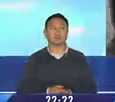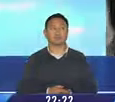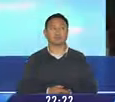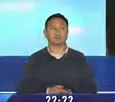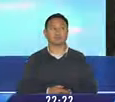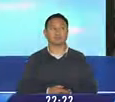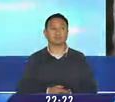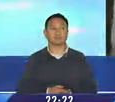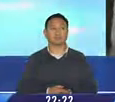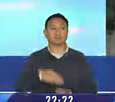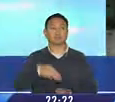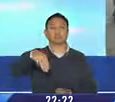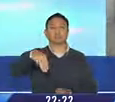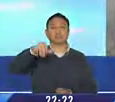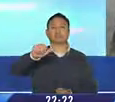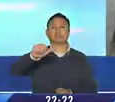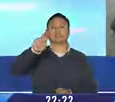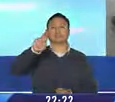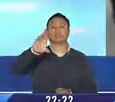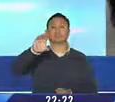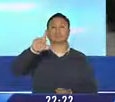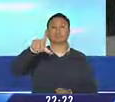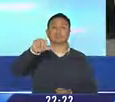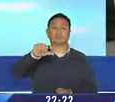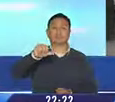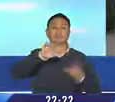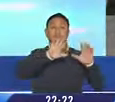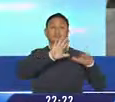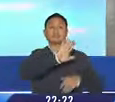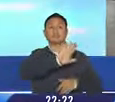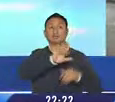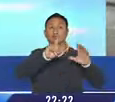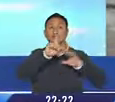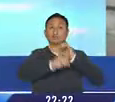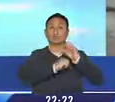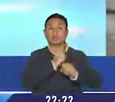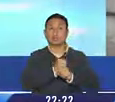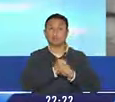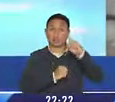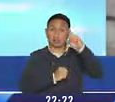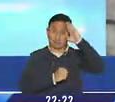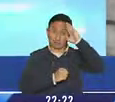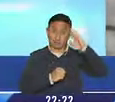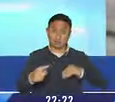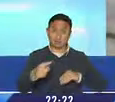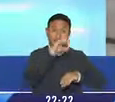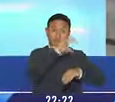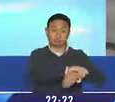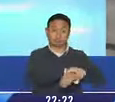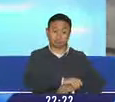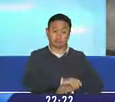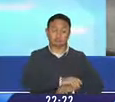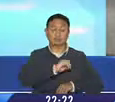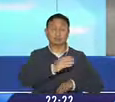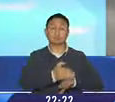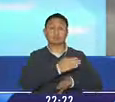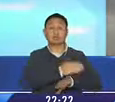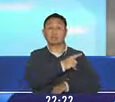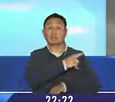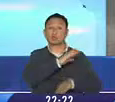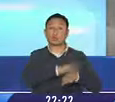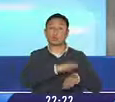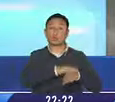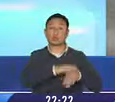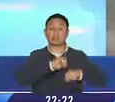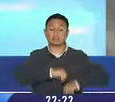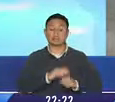Se llama Marcelo, tiene 56 años y aquí la policía lo detiene. Era requerido por la justicia por ser el presunto